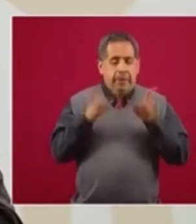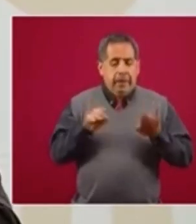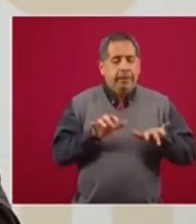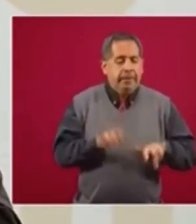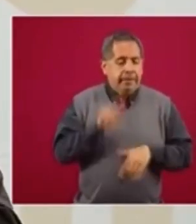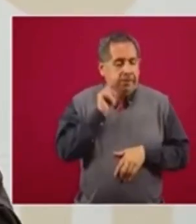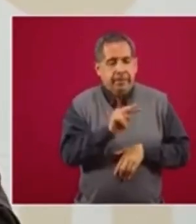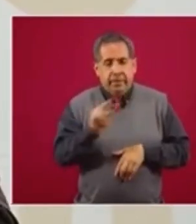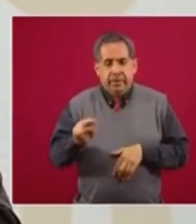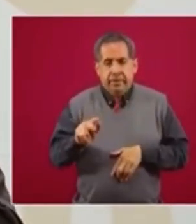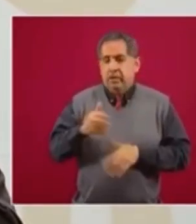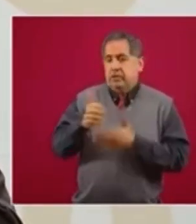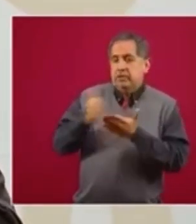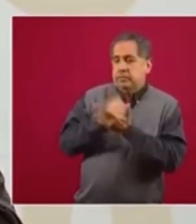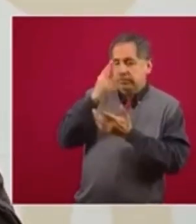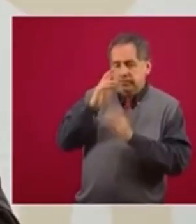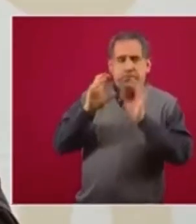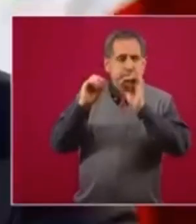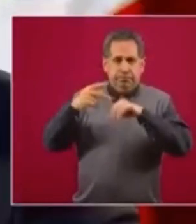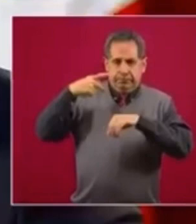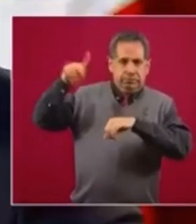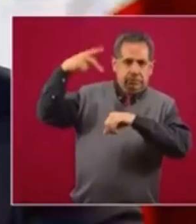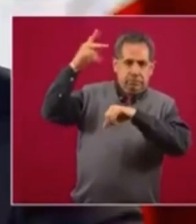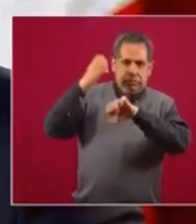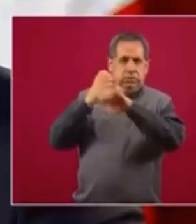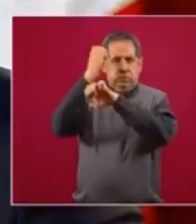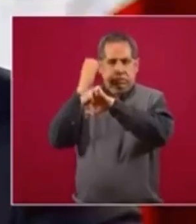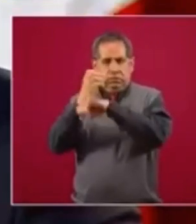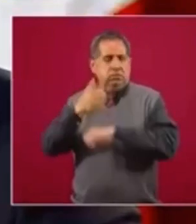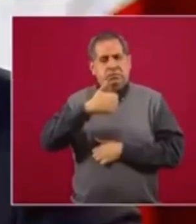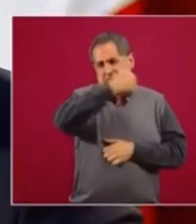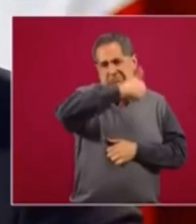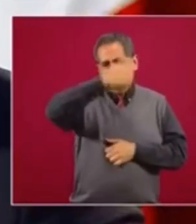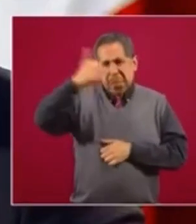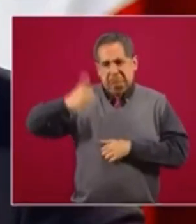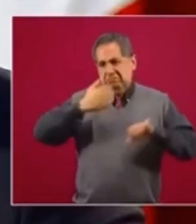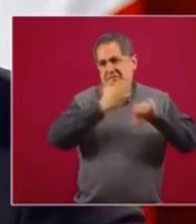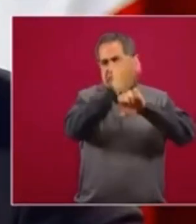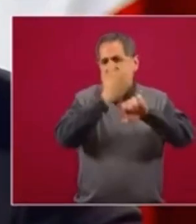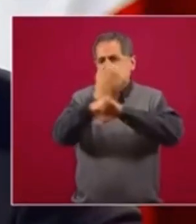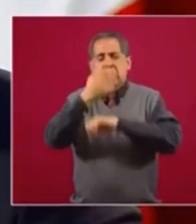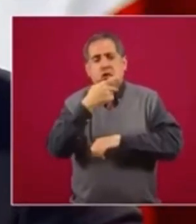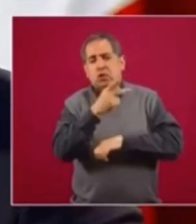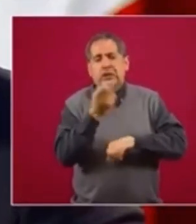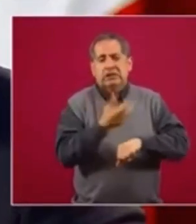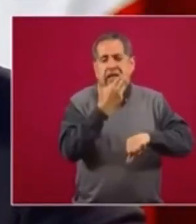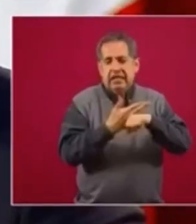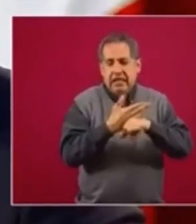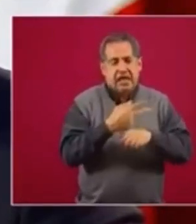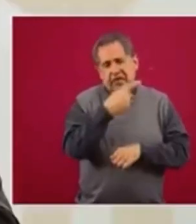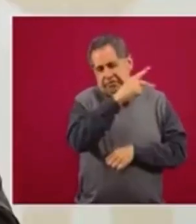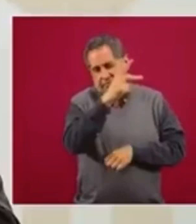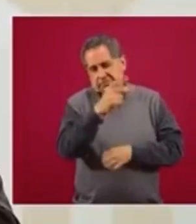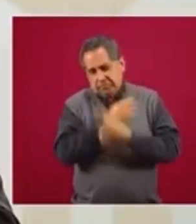Ciudad de México, tratándose en cualquier estado de la República. Cada estado en su Secretaría de Educación tiene su